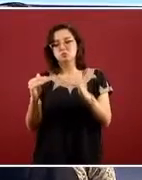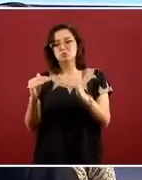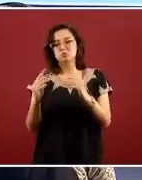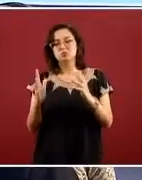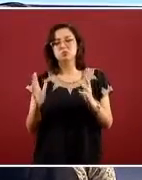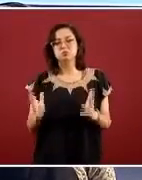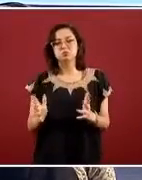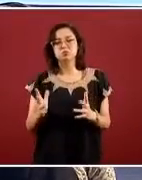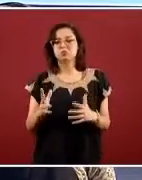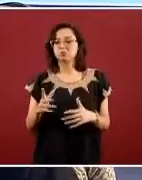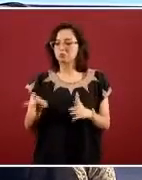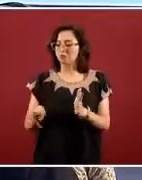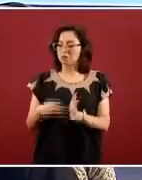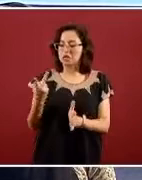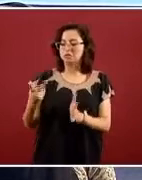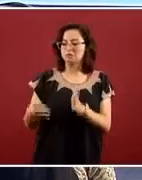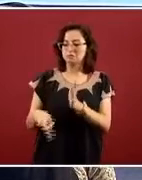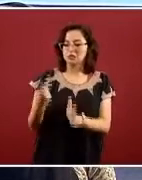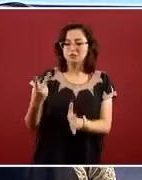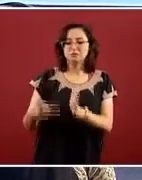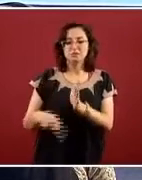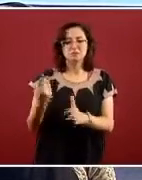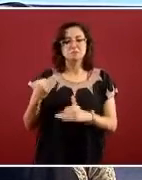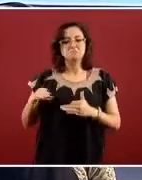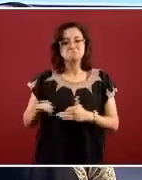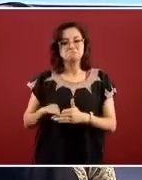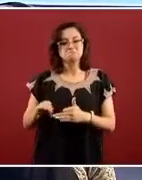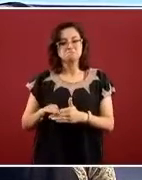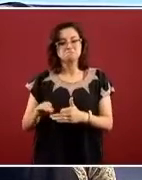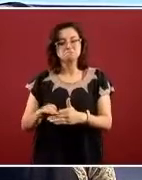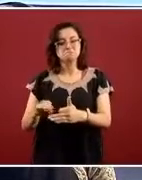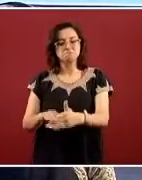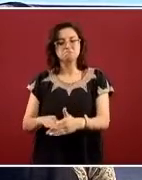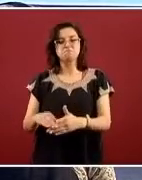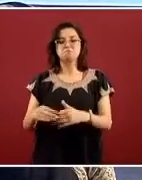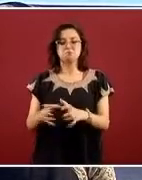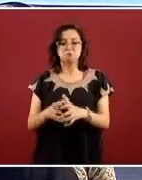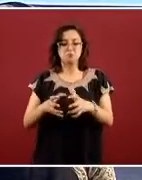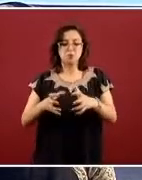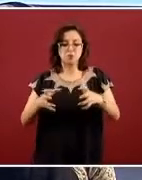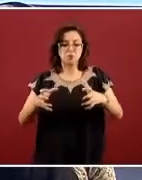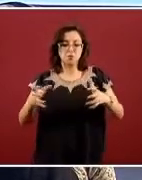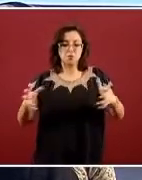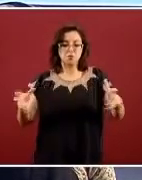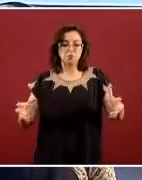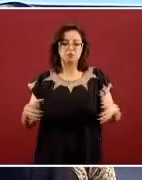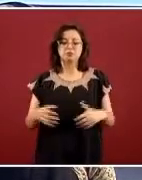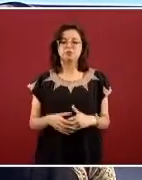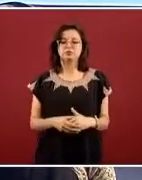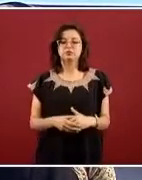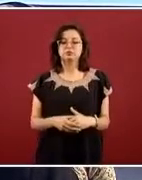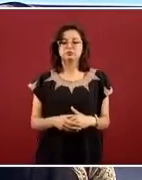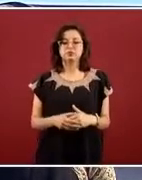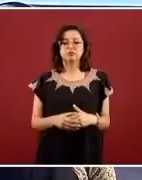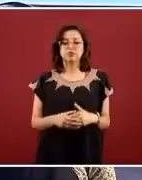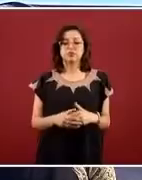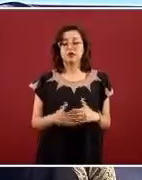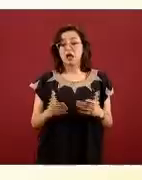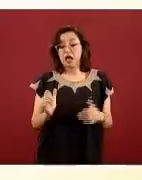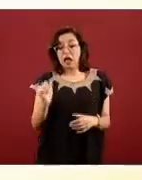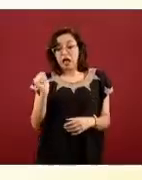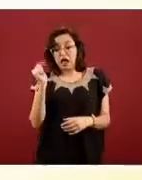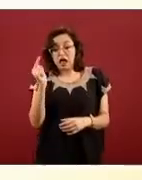tendencia constante en la última semana de cómo se han ido confirmando los casos, sin evidenciarse aún todavía